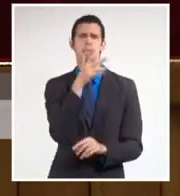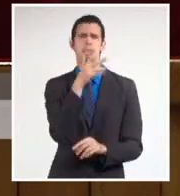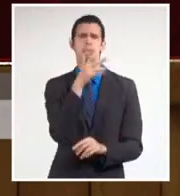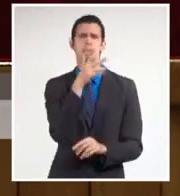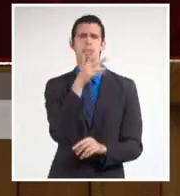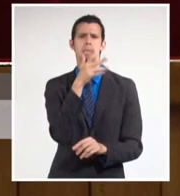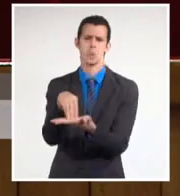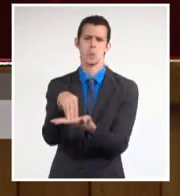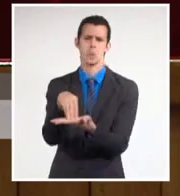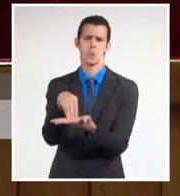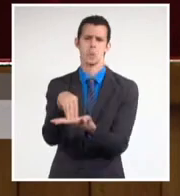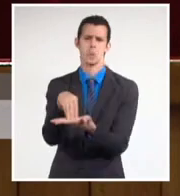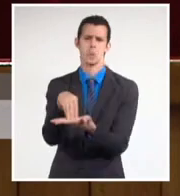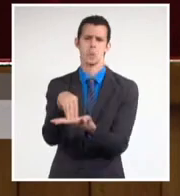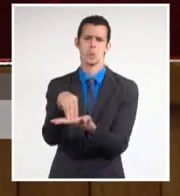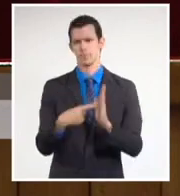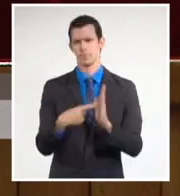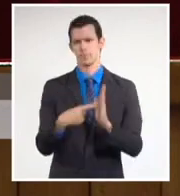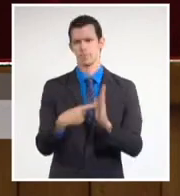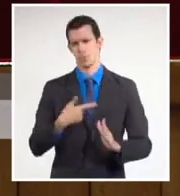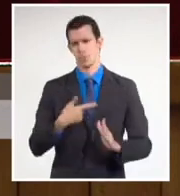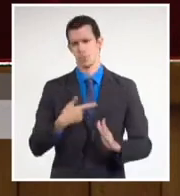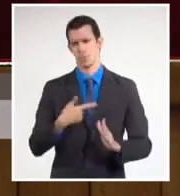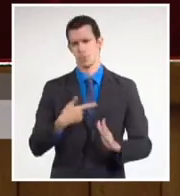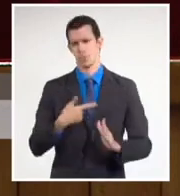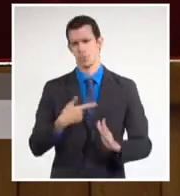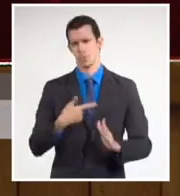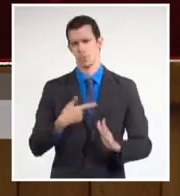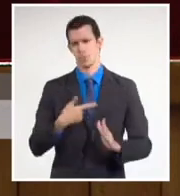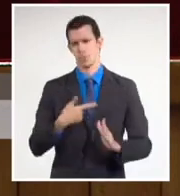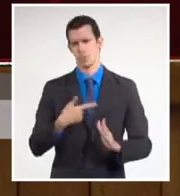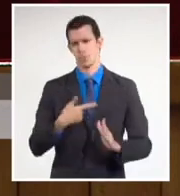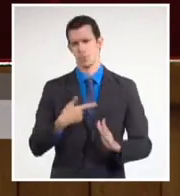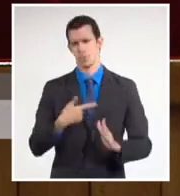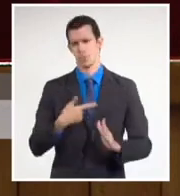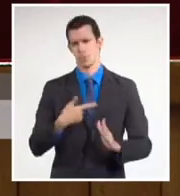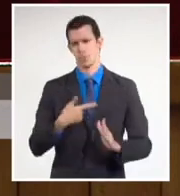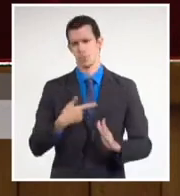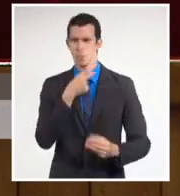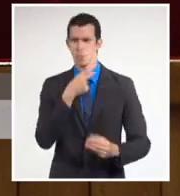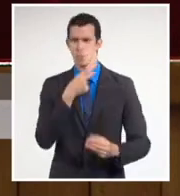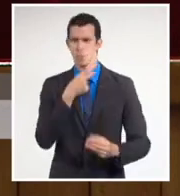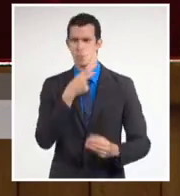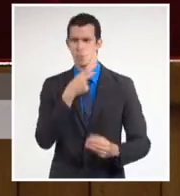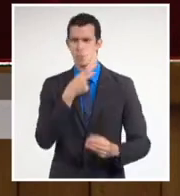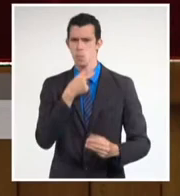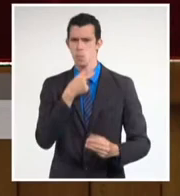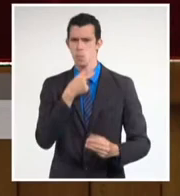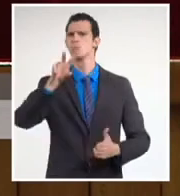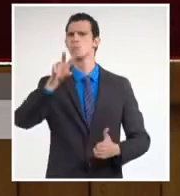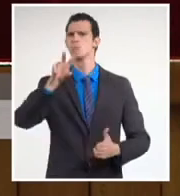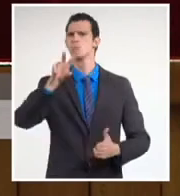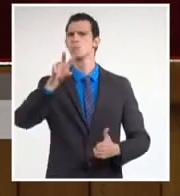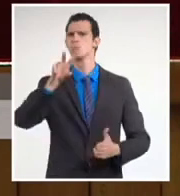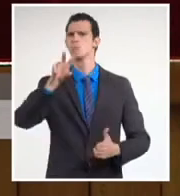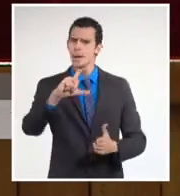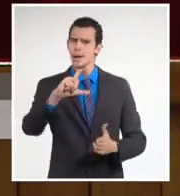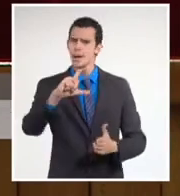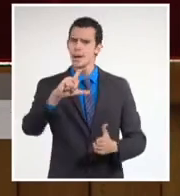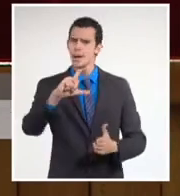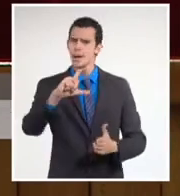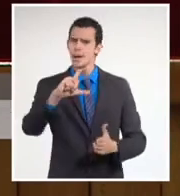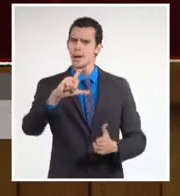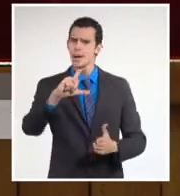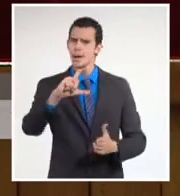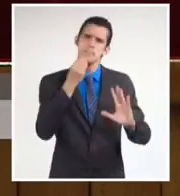monetario, a margen de que hubiéramos arrastrado a otro grupo de problemas, a lo mejor no tuviéramos 500 empresas en pérdida, tuviéramos 10, pero las otras 490 están